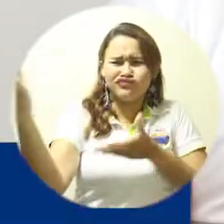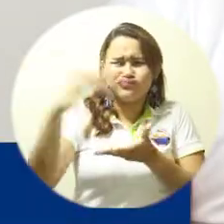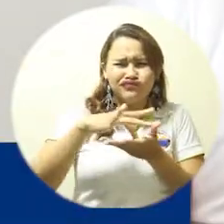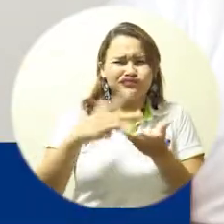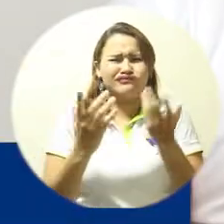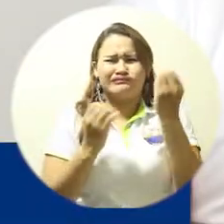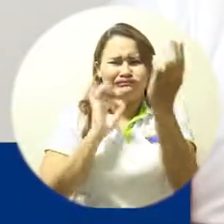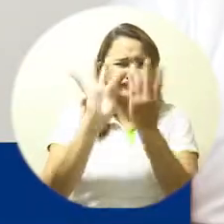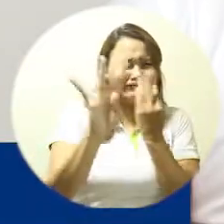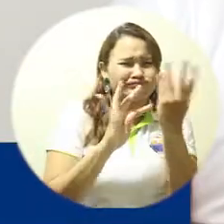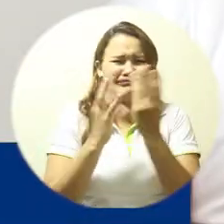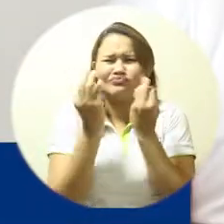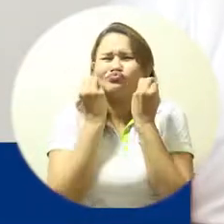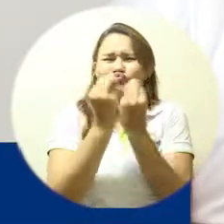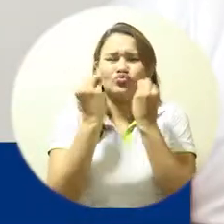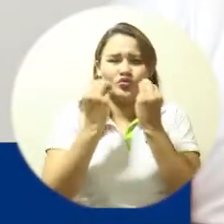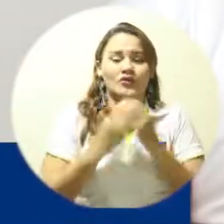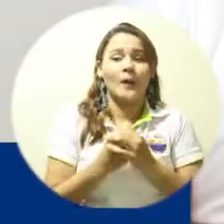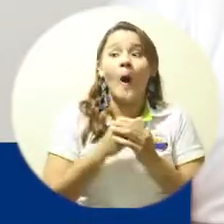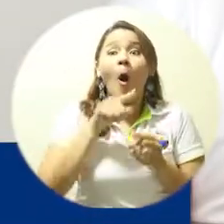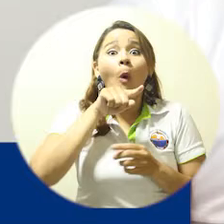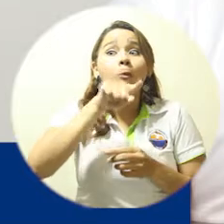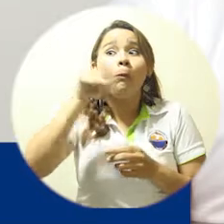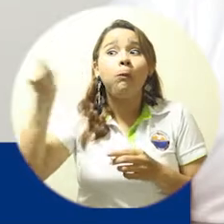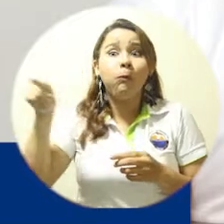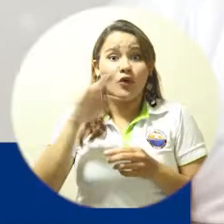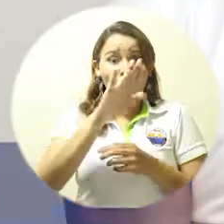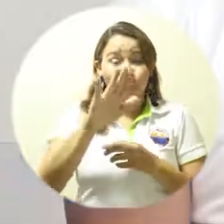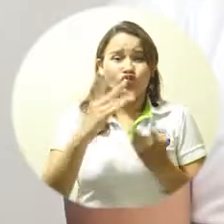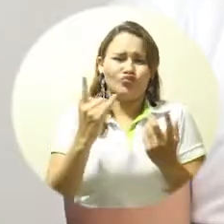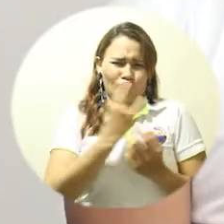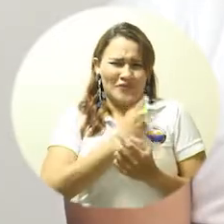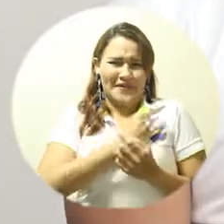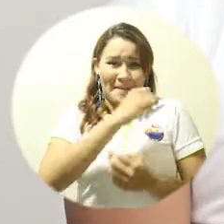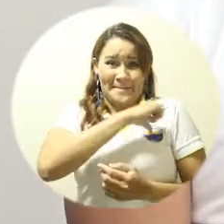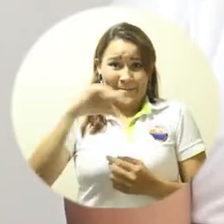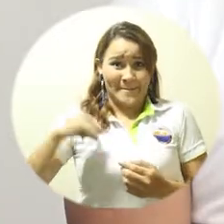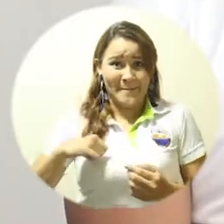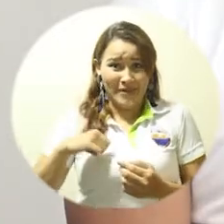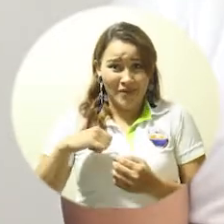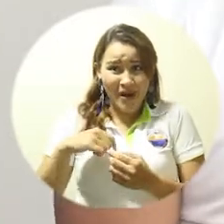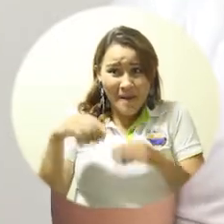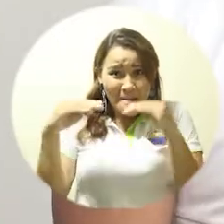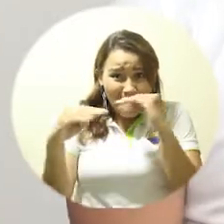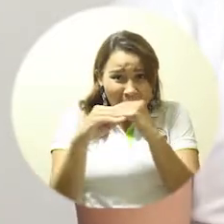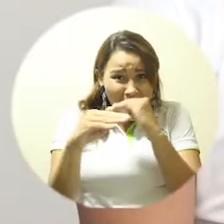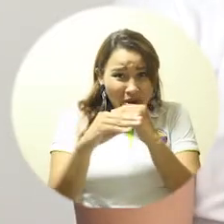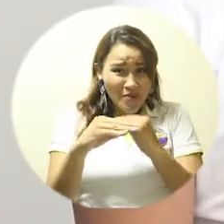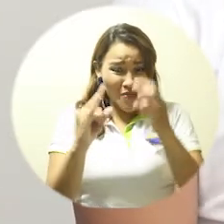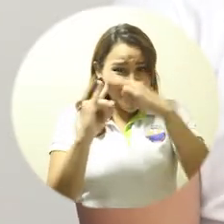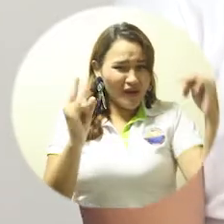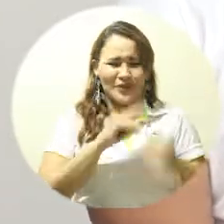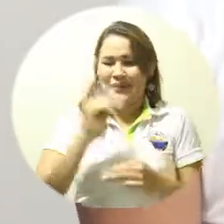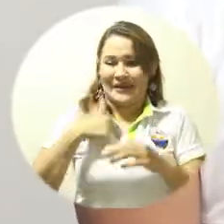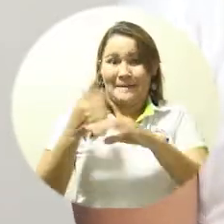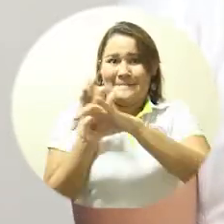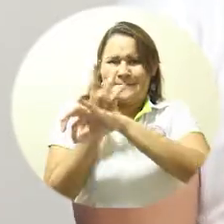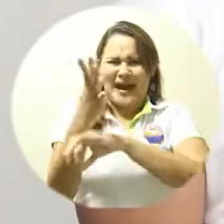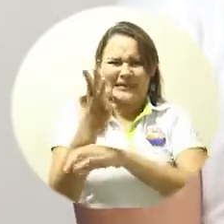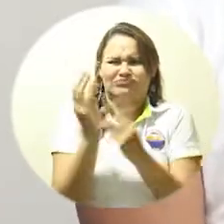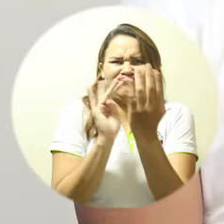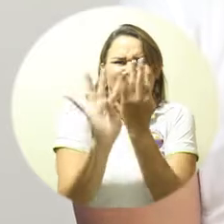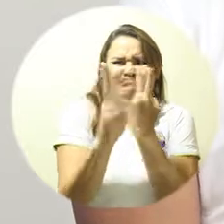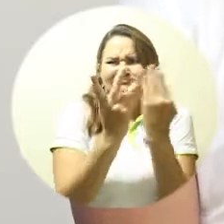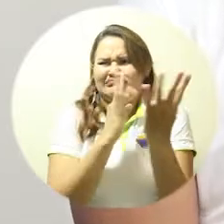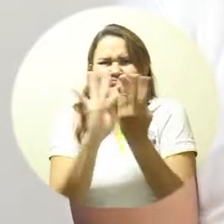manera simultánea. No hay otra. Ninguna de las universidades privadas sumadas llegan a la mitad de lo que concentra la Universidad del Magdalena. Ninguna de las